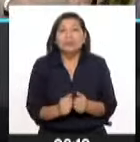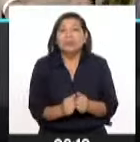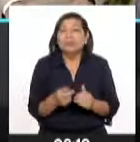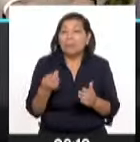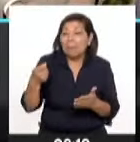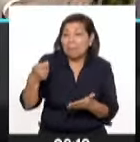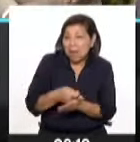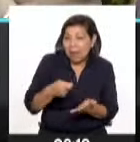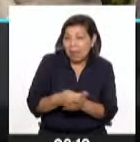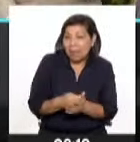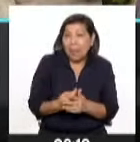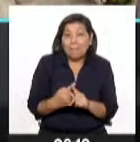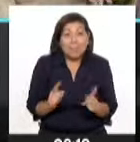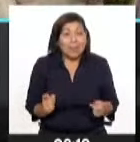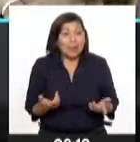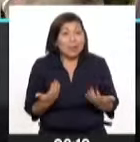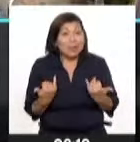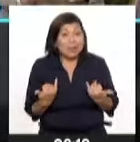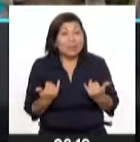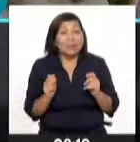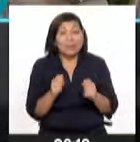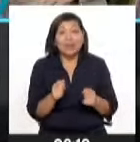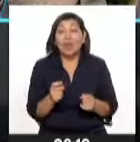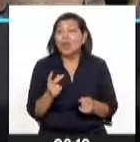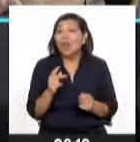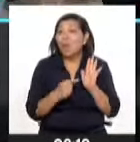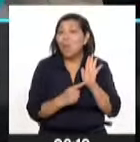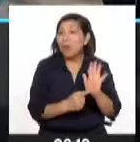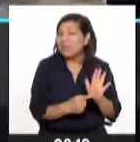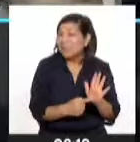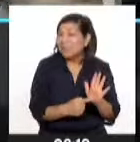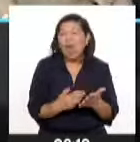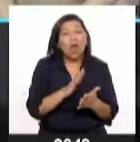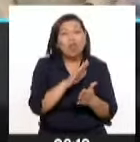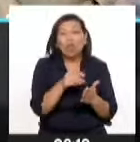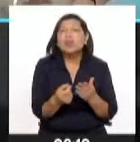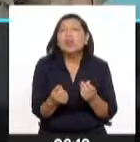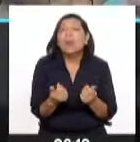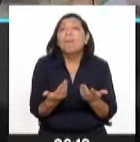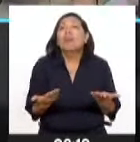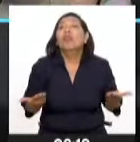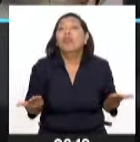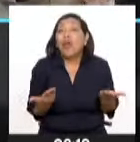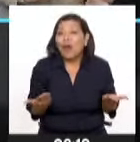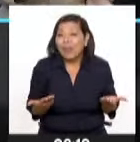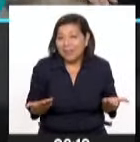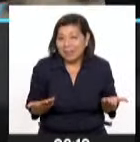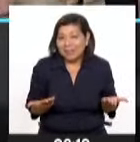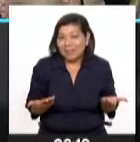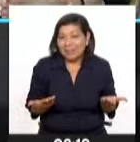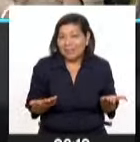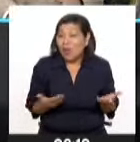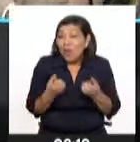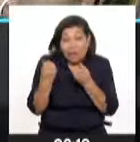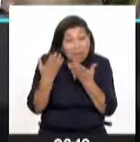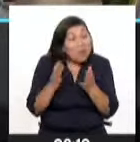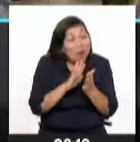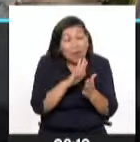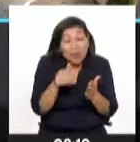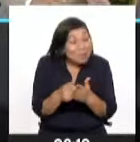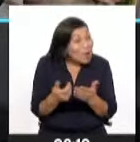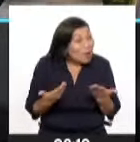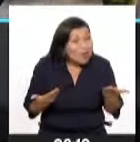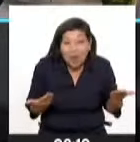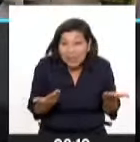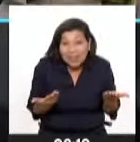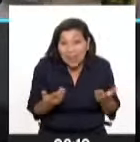invirtiendo dinero y ellos tienen la potestad de no revelar dónde está todo este dinero, ¿no? Entonces, no hay información completa en eso